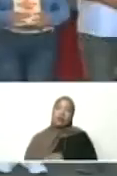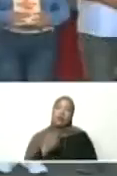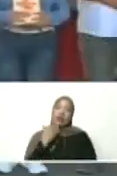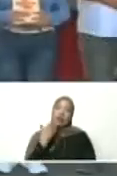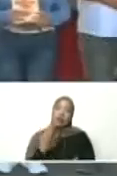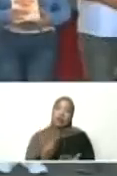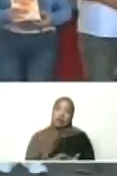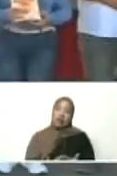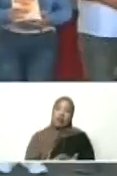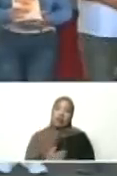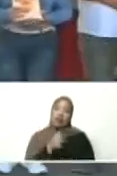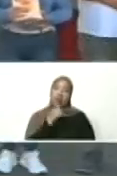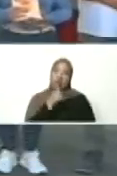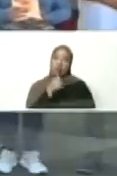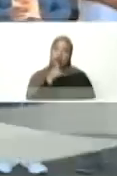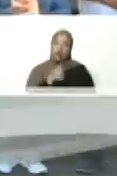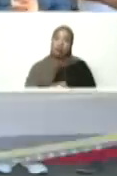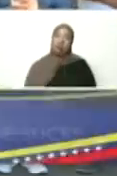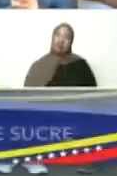presidente.